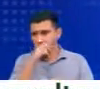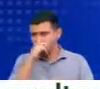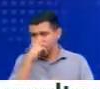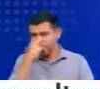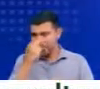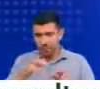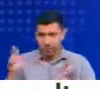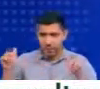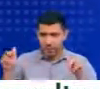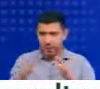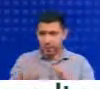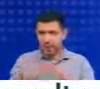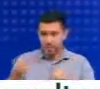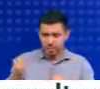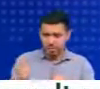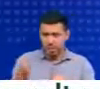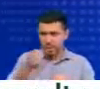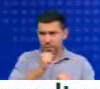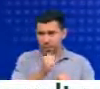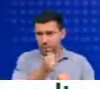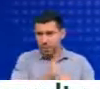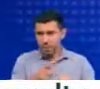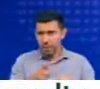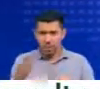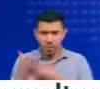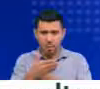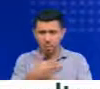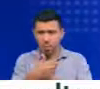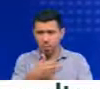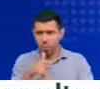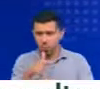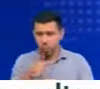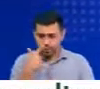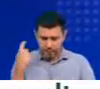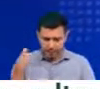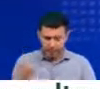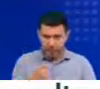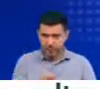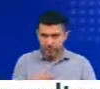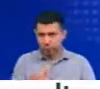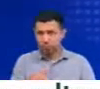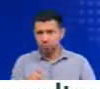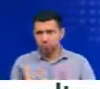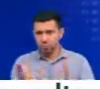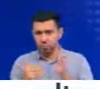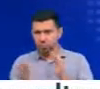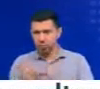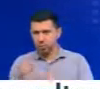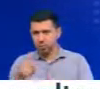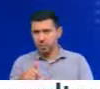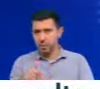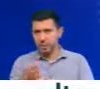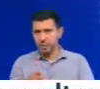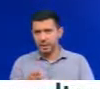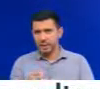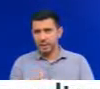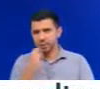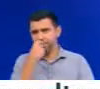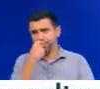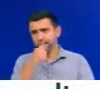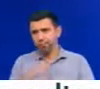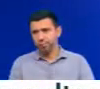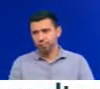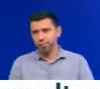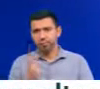en la tapicería que recubre las puertas del automotor y al revisar encontraron paquetes rectangulares que correspondían a un alucinógeno. En